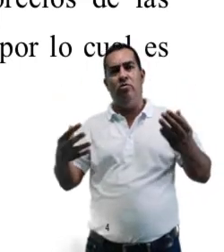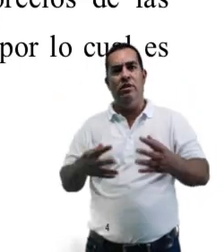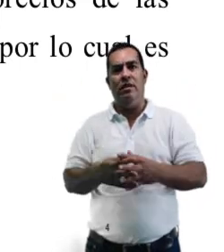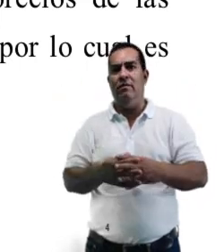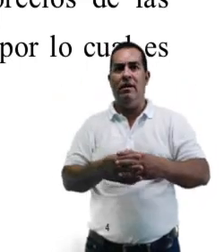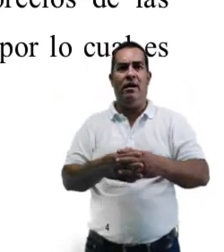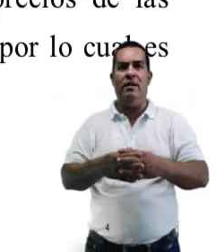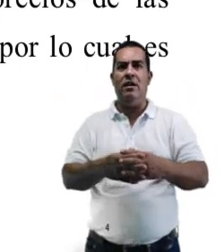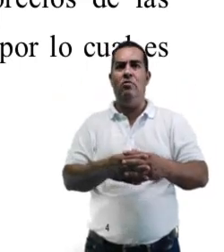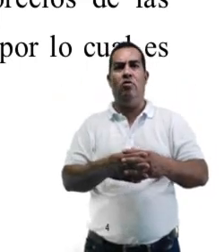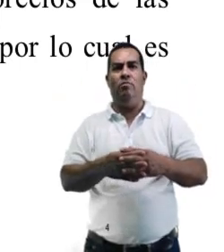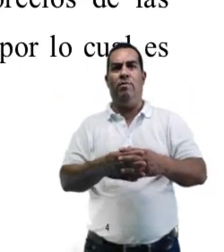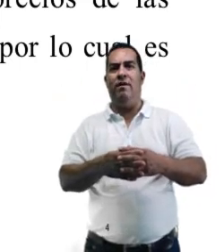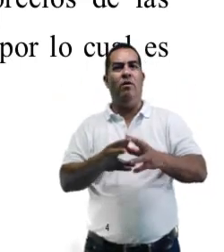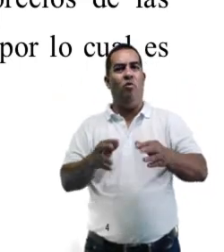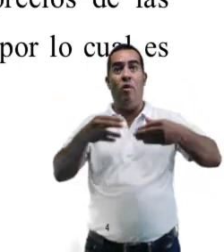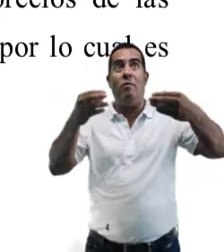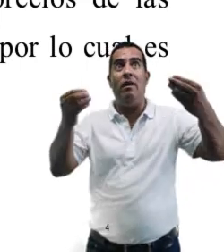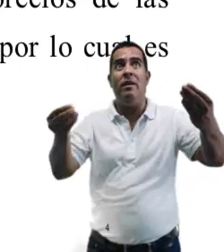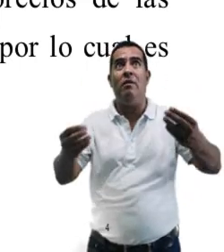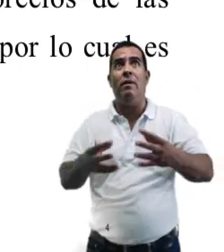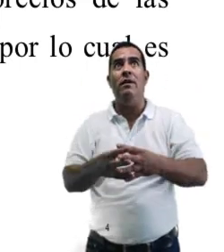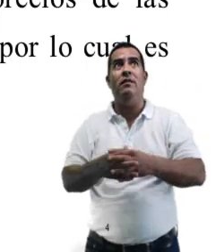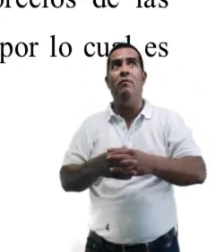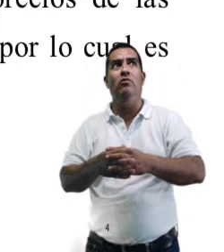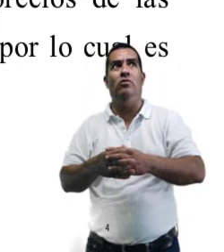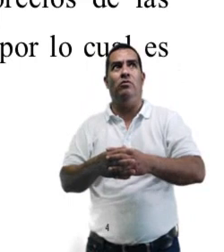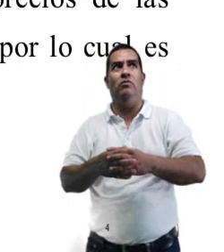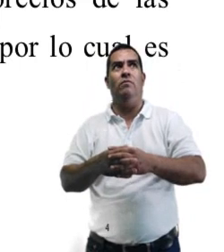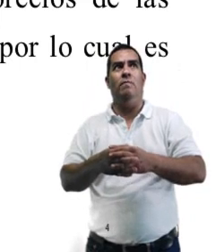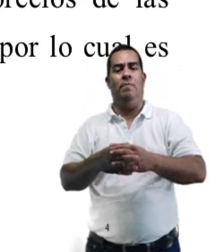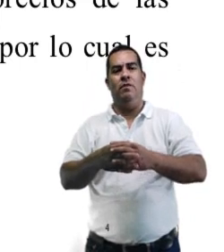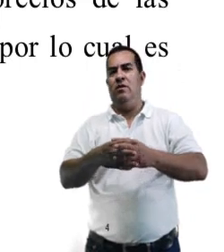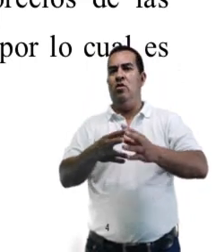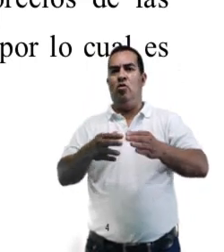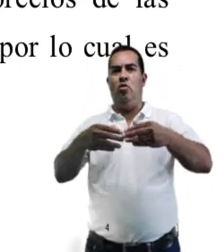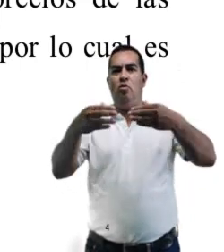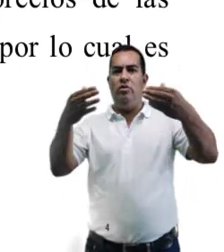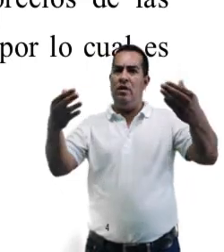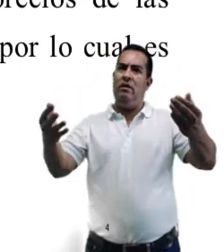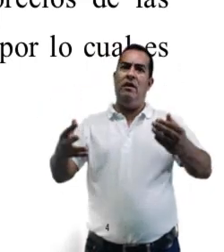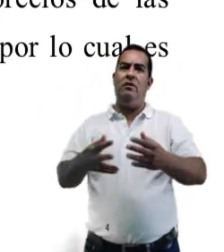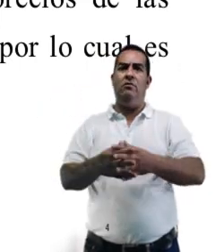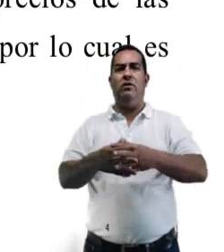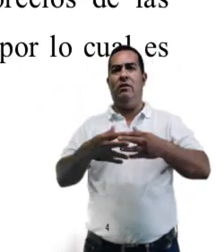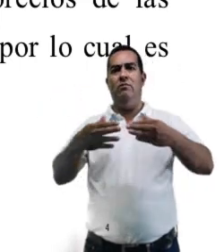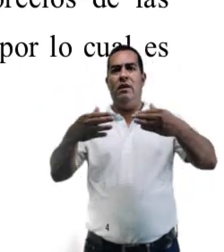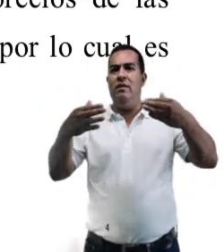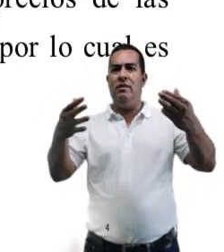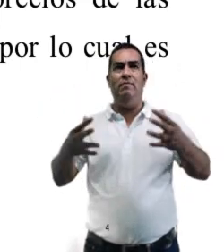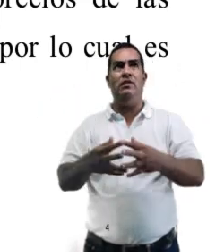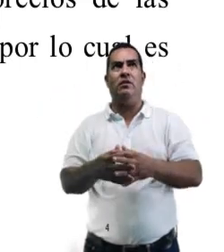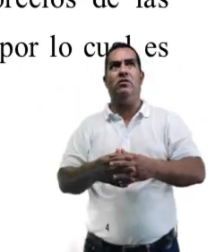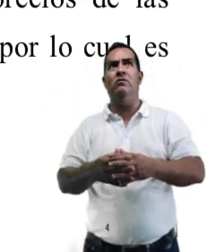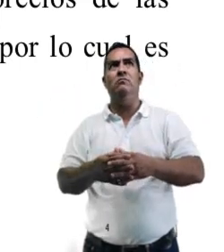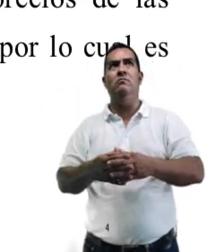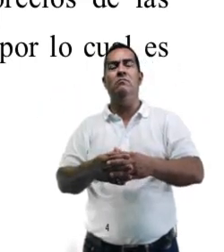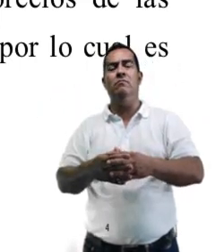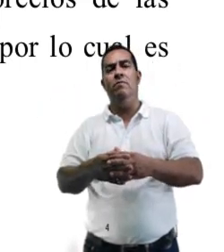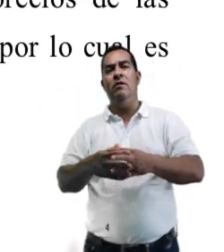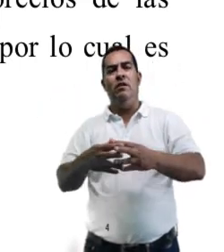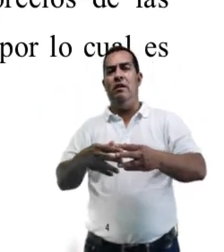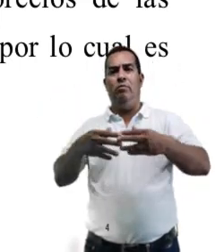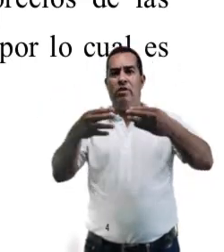la oportunidad de viajar a Europa o a cualquier país del mundo con un dinero de una